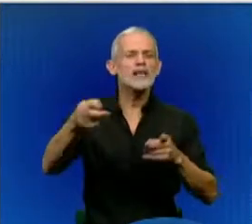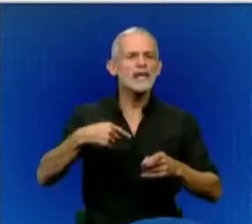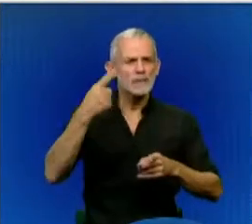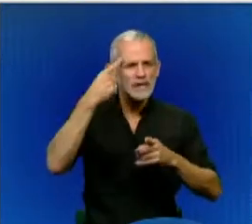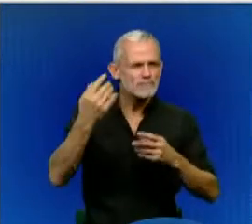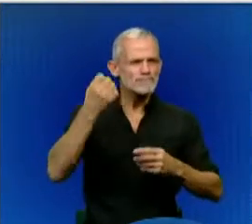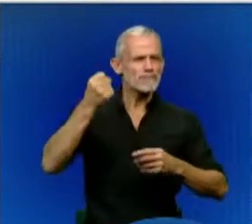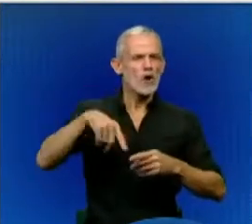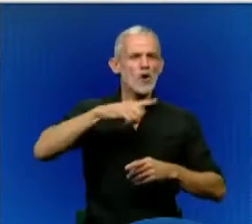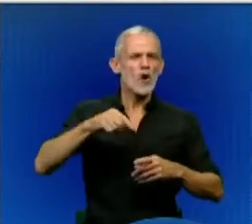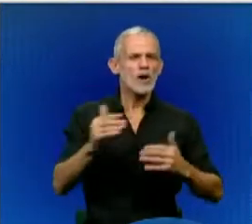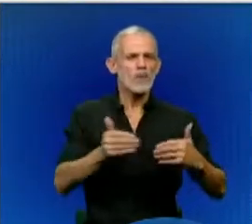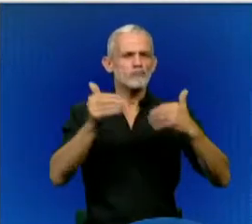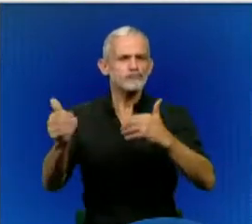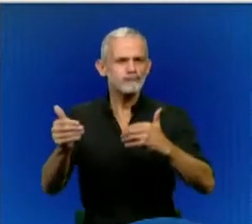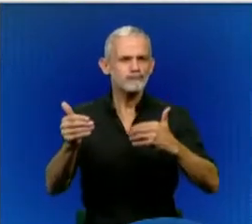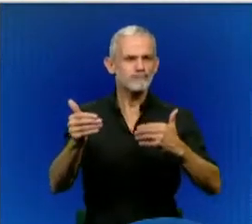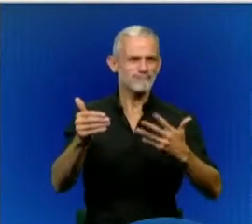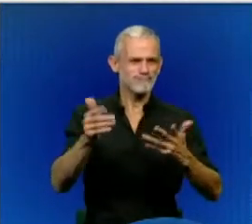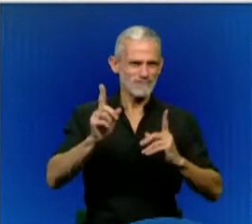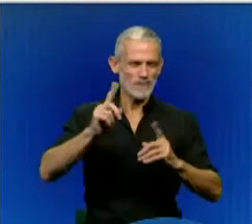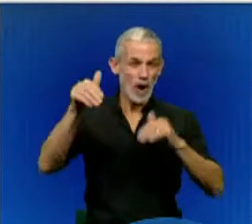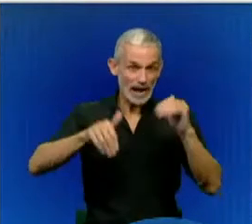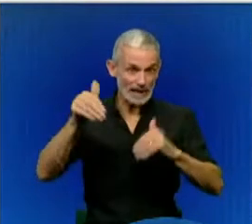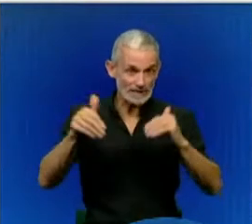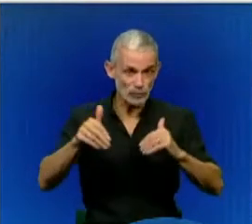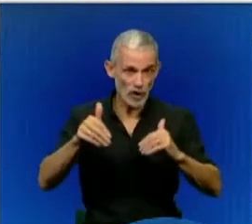logramos posponer y conservar